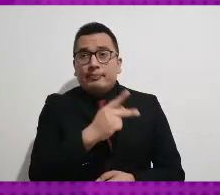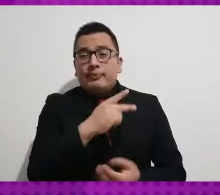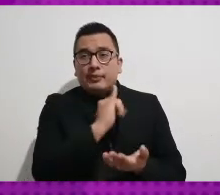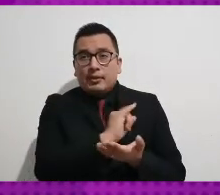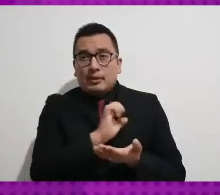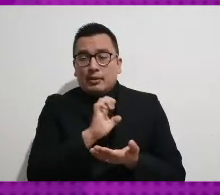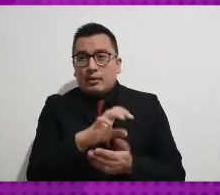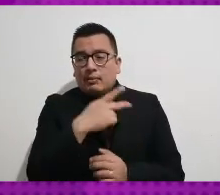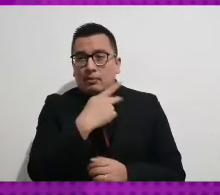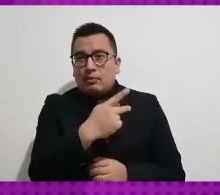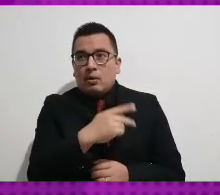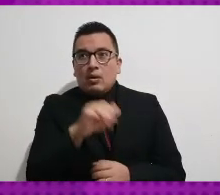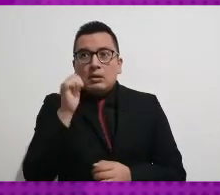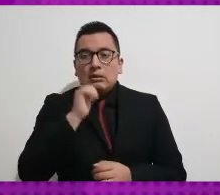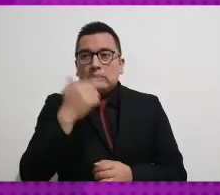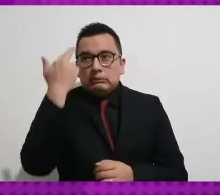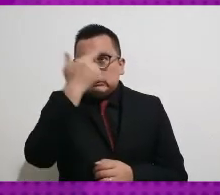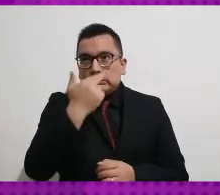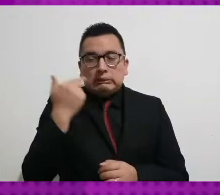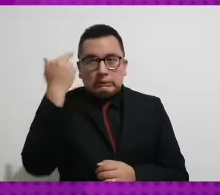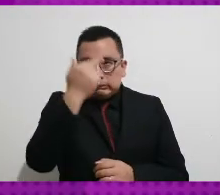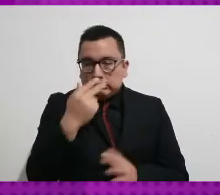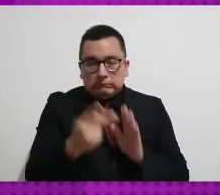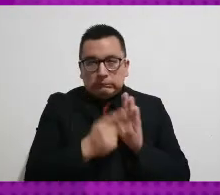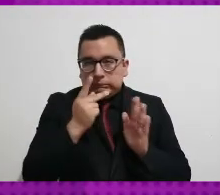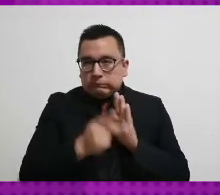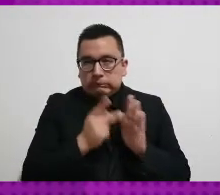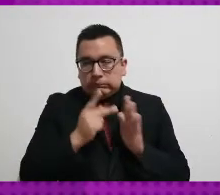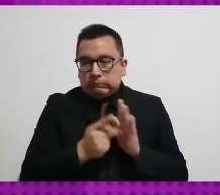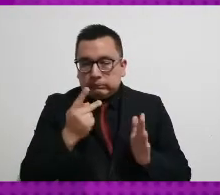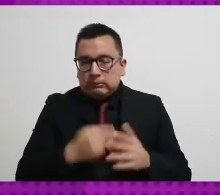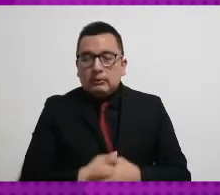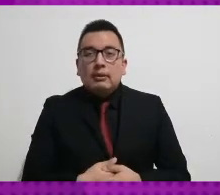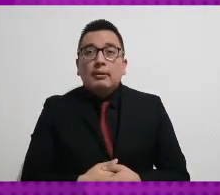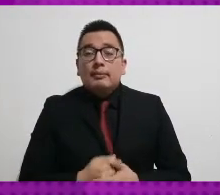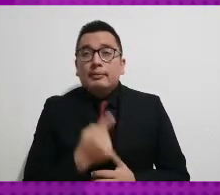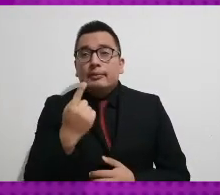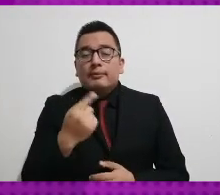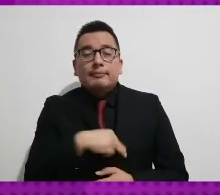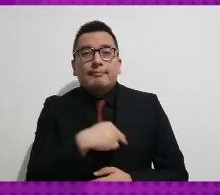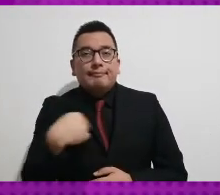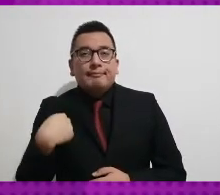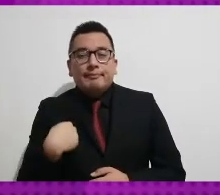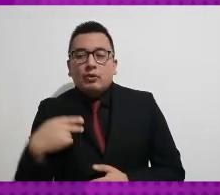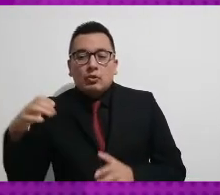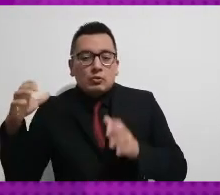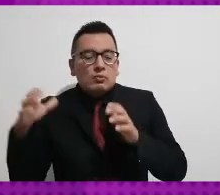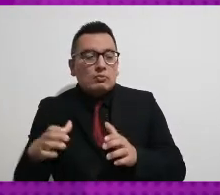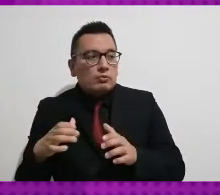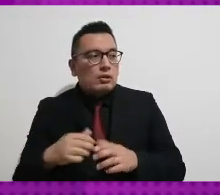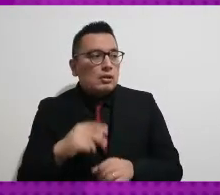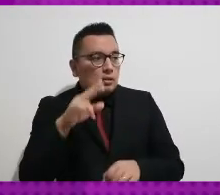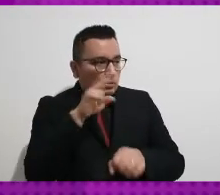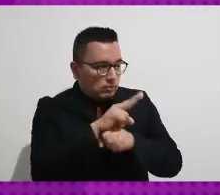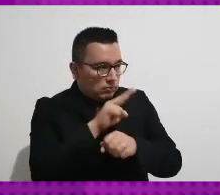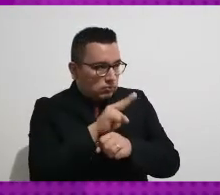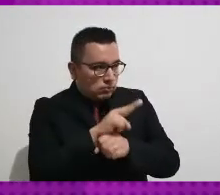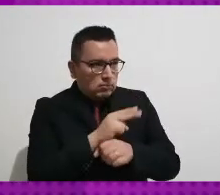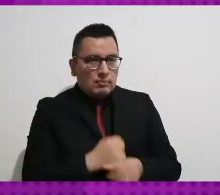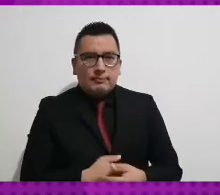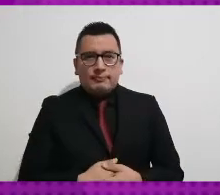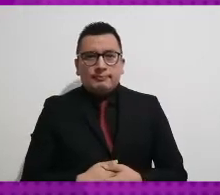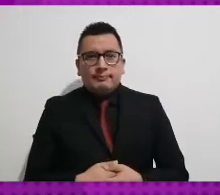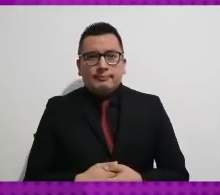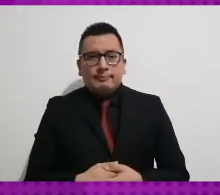de Coahuila está revisándose de manera permanente por la Contraloría Interna, órgano interno